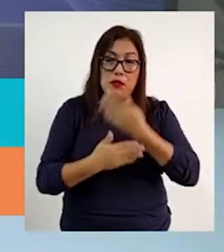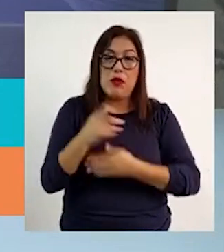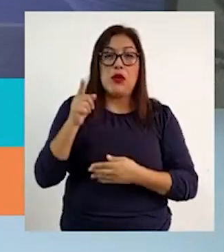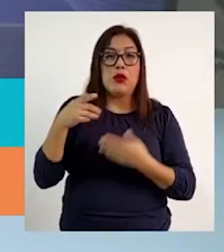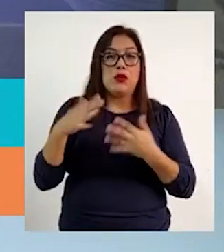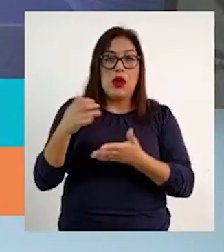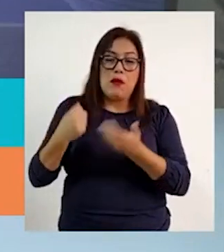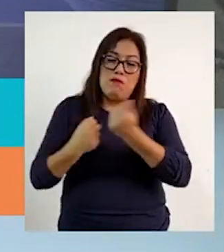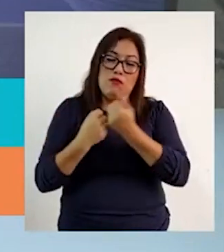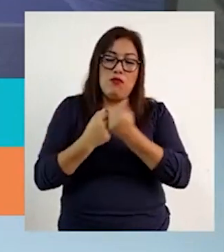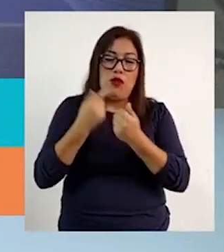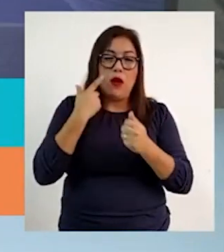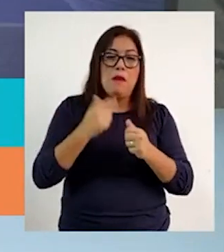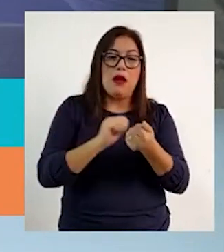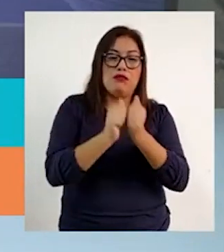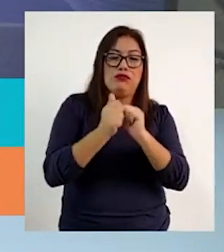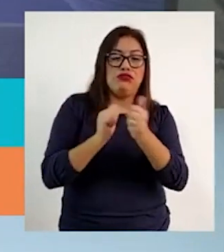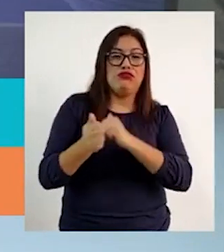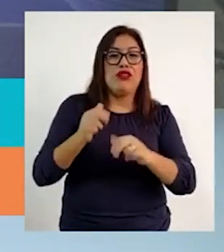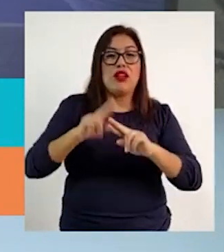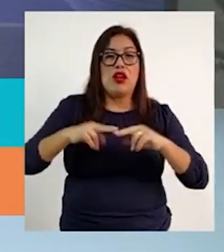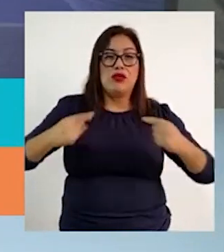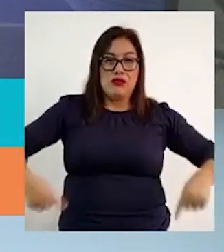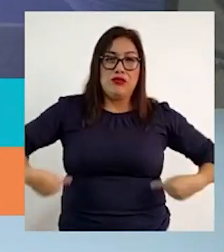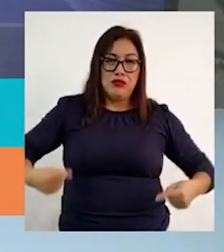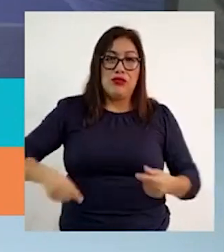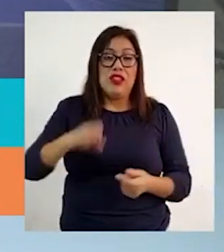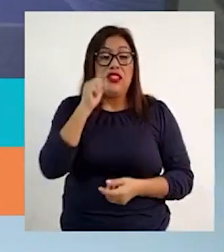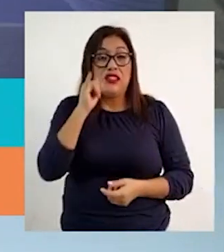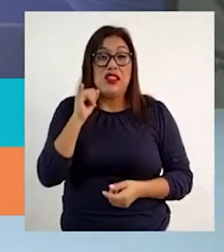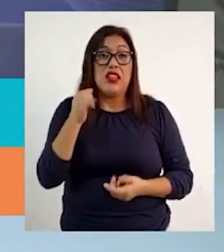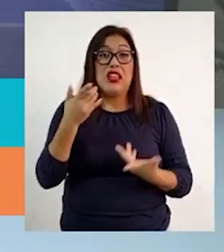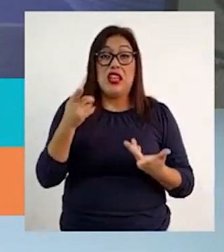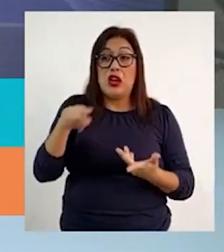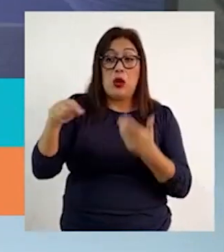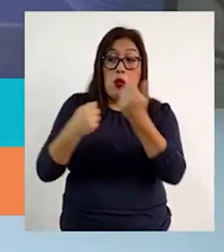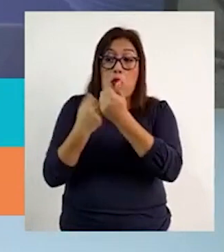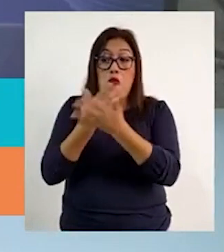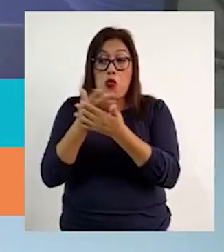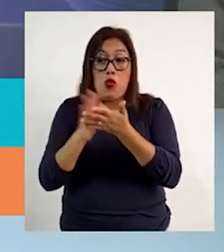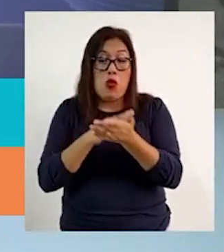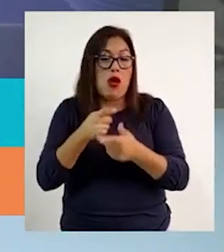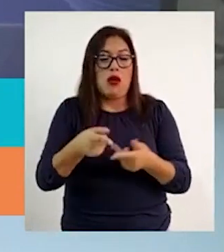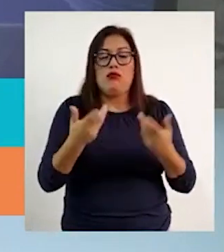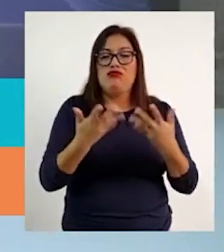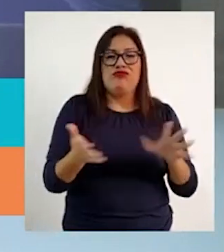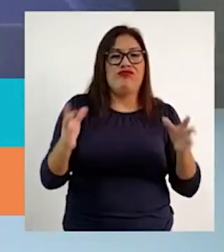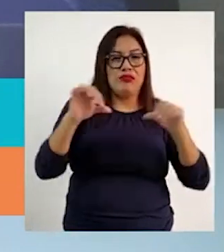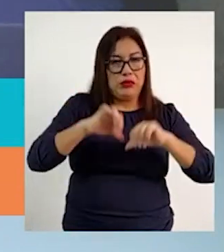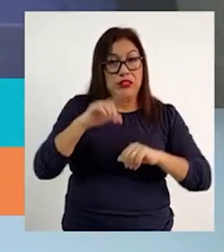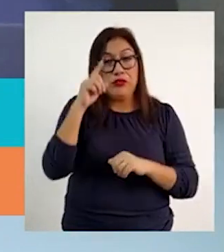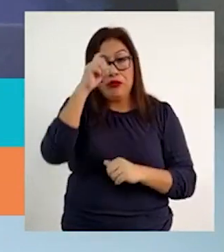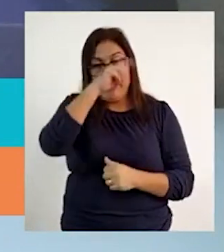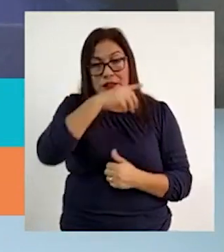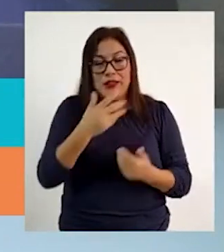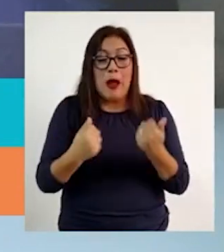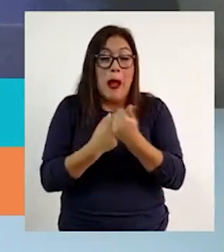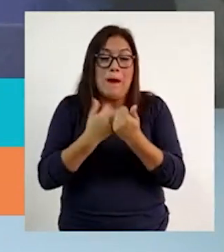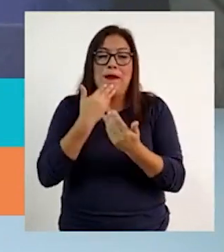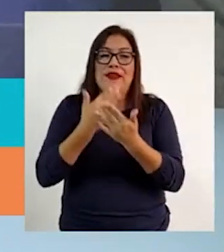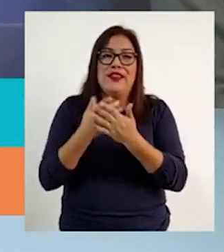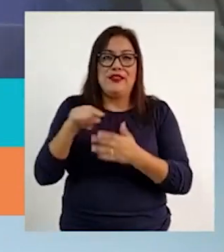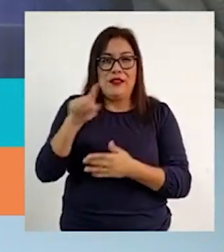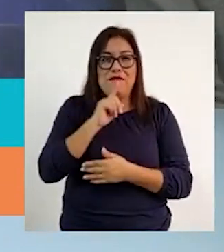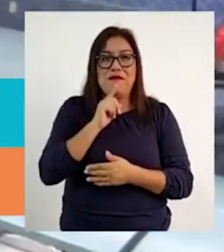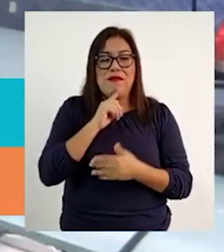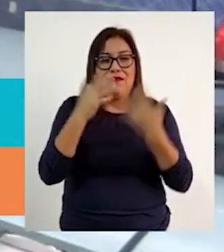porque sin ustedes no se podría llegar a donde estamos. Así es que claro, valen que sí. Un Perú. Claro que sí. Gracias, sí, Lucha. Gracias, Luisa.